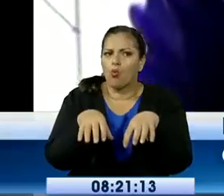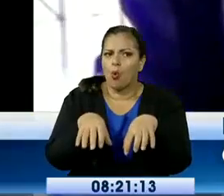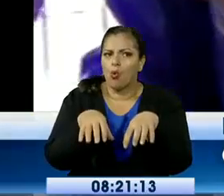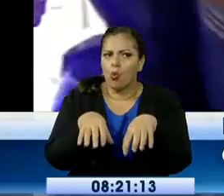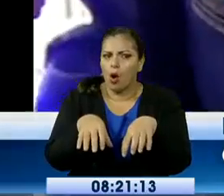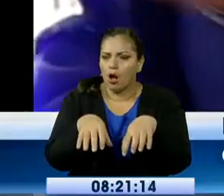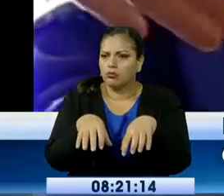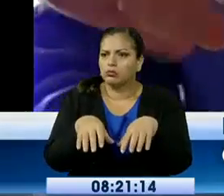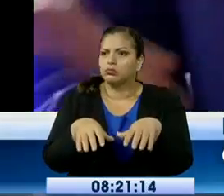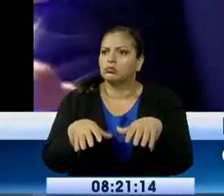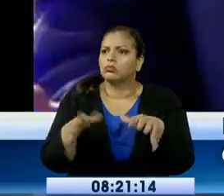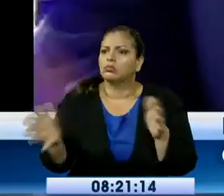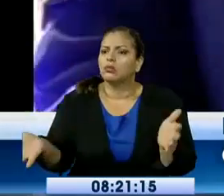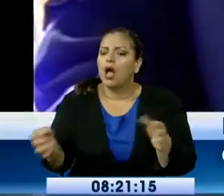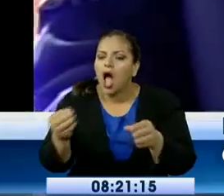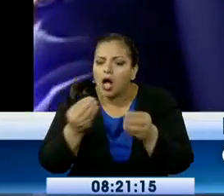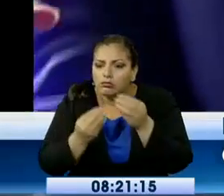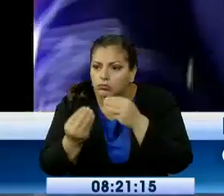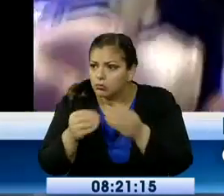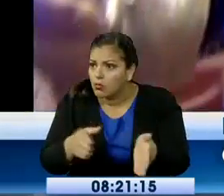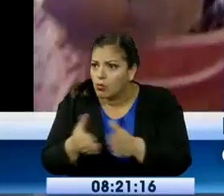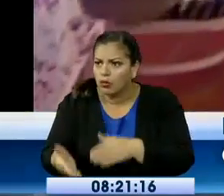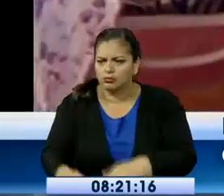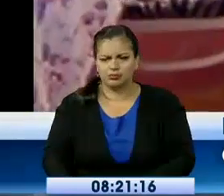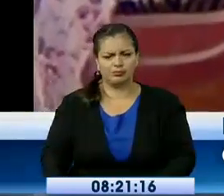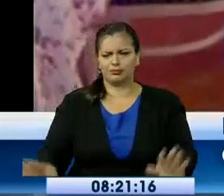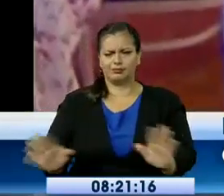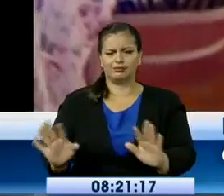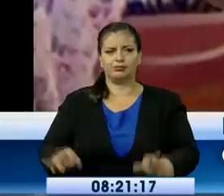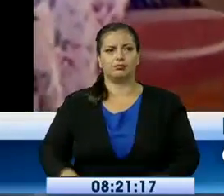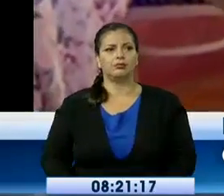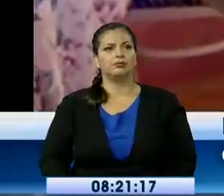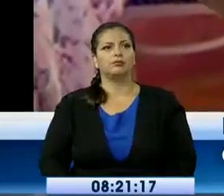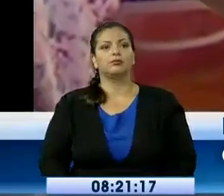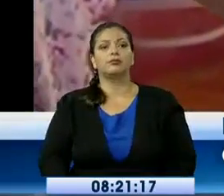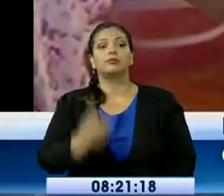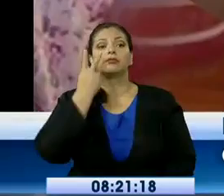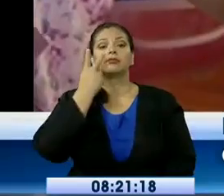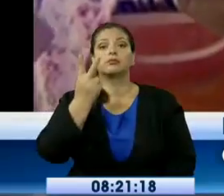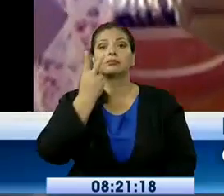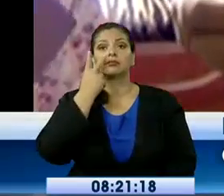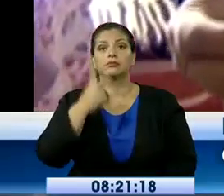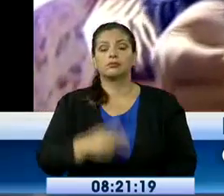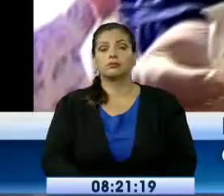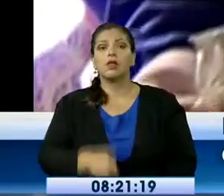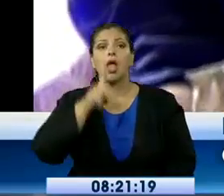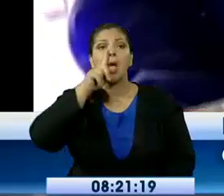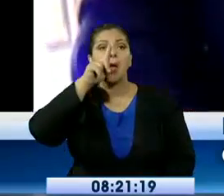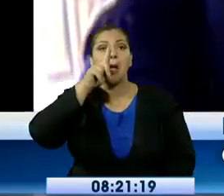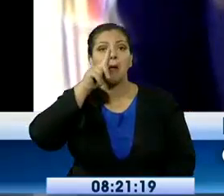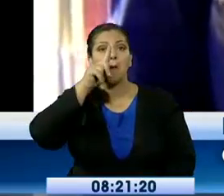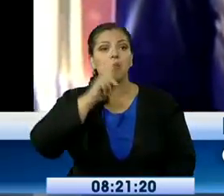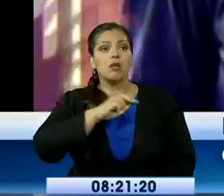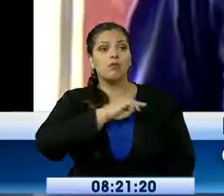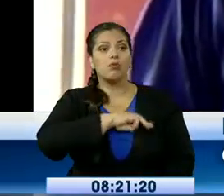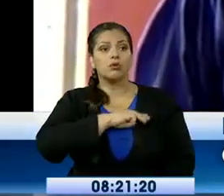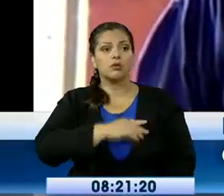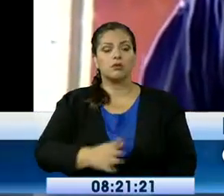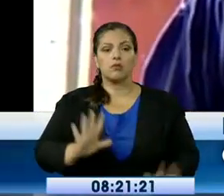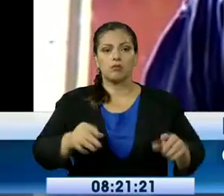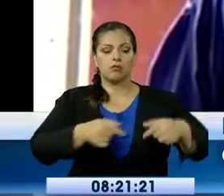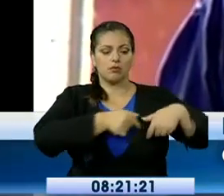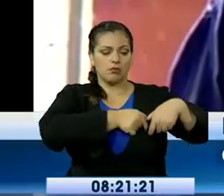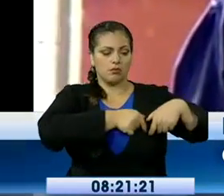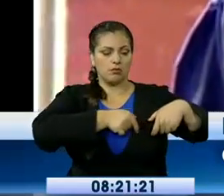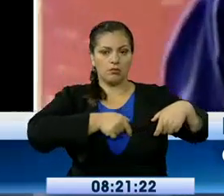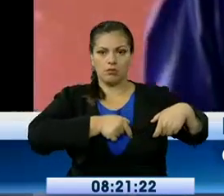miren. Identificado, con sus guantes, higiénicamente van ellos a hacer también su trabajo, porque también eso es muy importante. Ya lo que hacemos